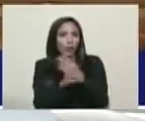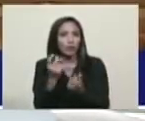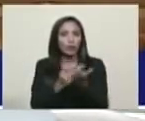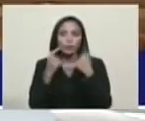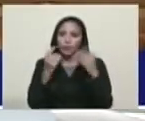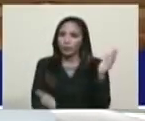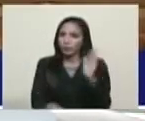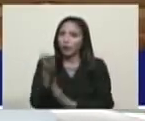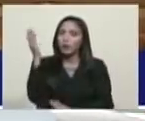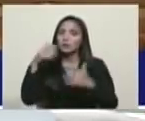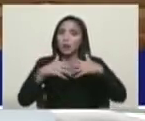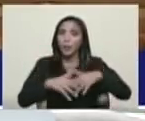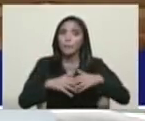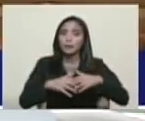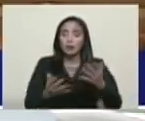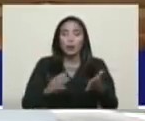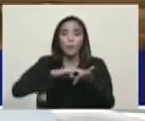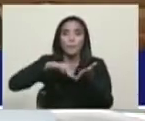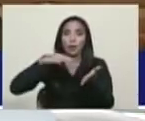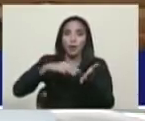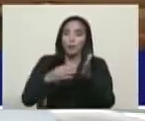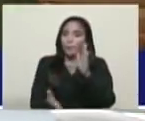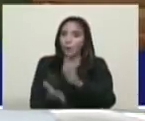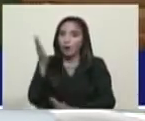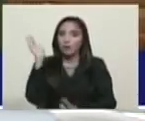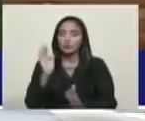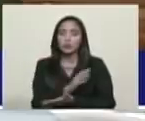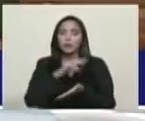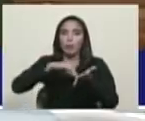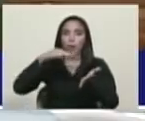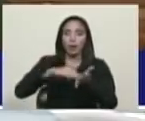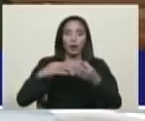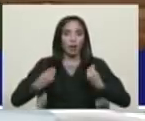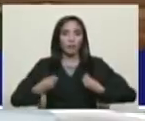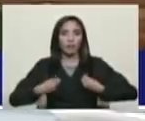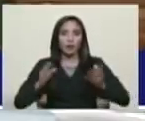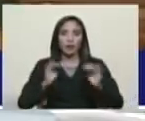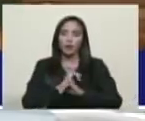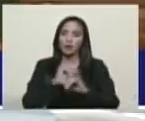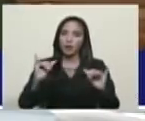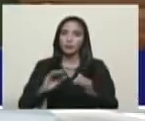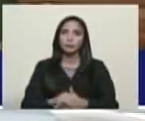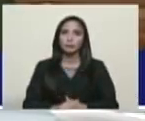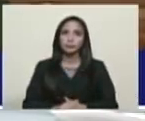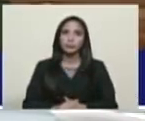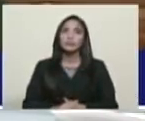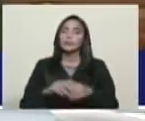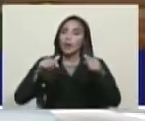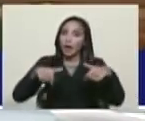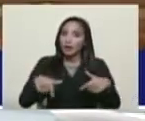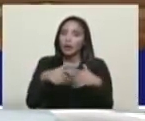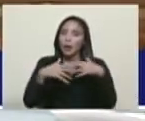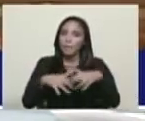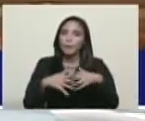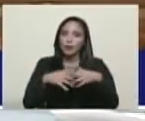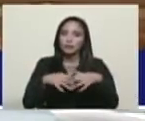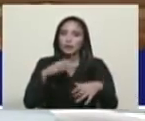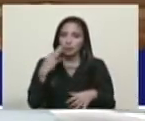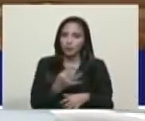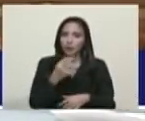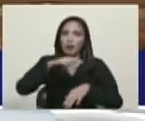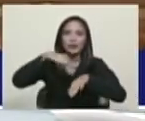es empresario extranjero en Miami y a donde vaya. Donde usted es empresario nacional es en Venezuela.